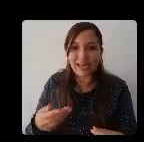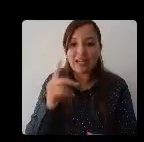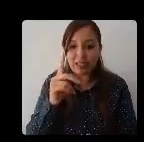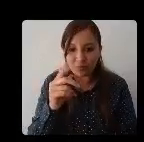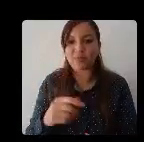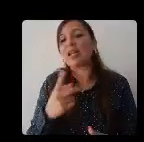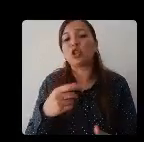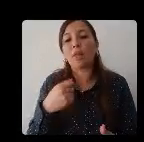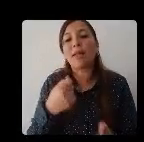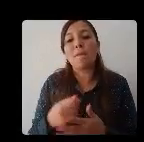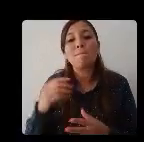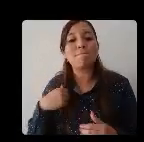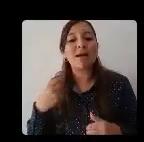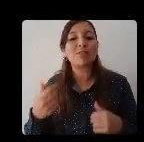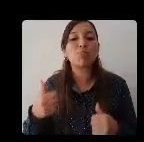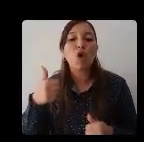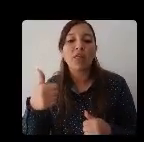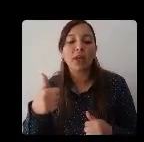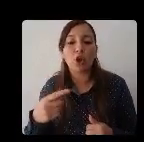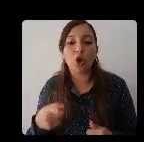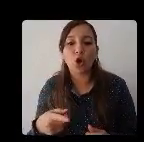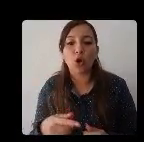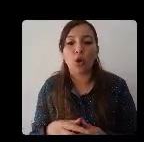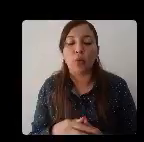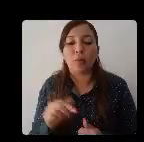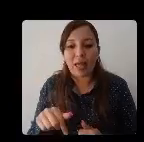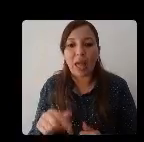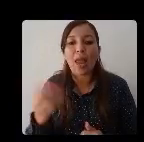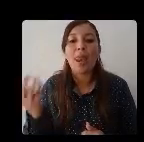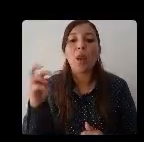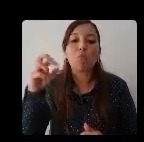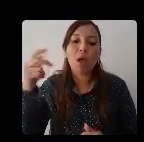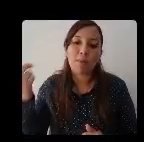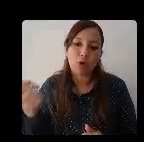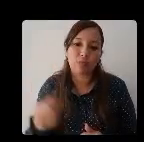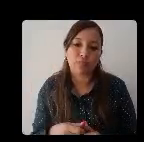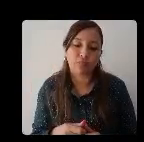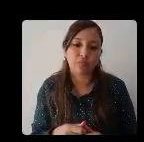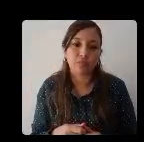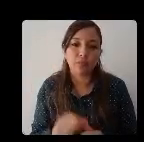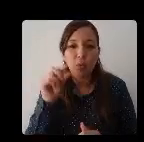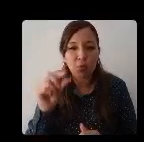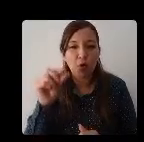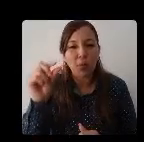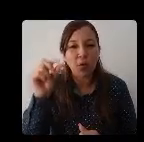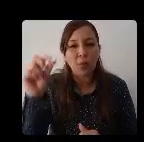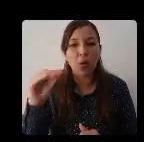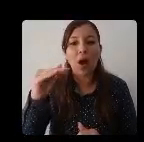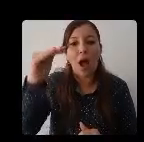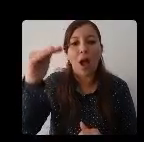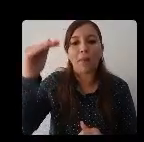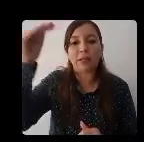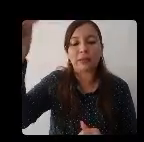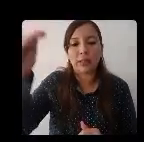la venta de los productos que nosotros tenemos, ¿no? Entonces un poquito diversificar la oferta también aquí dentro